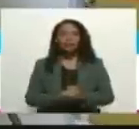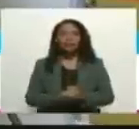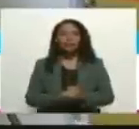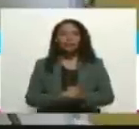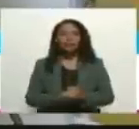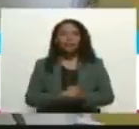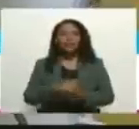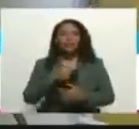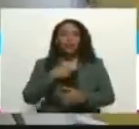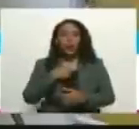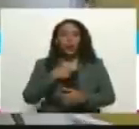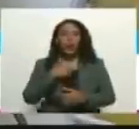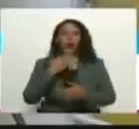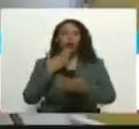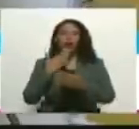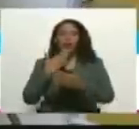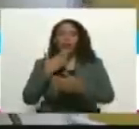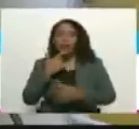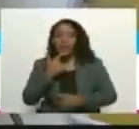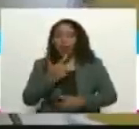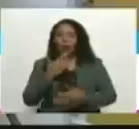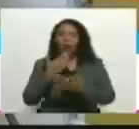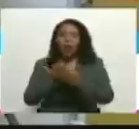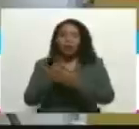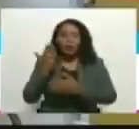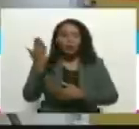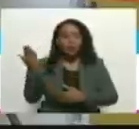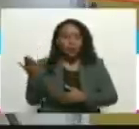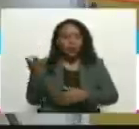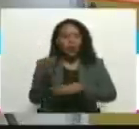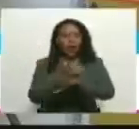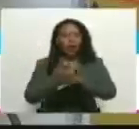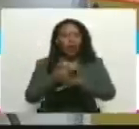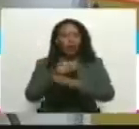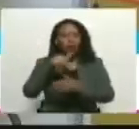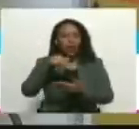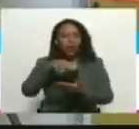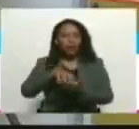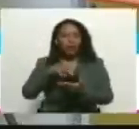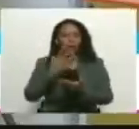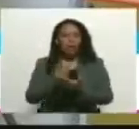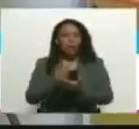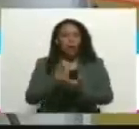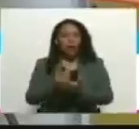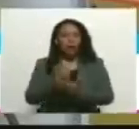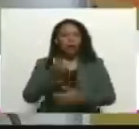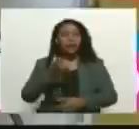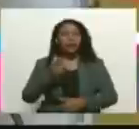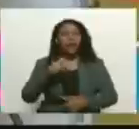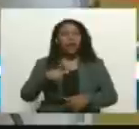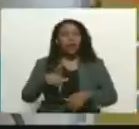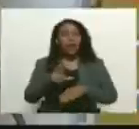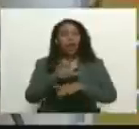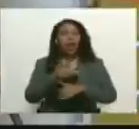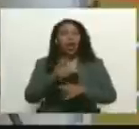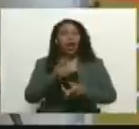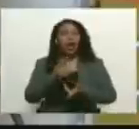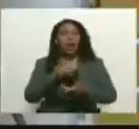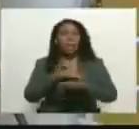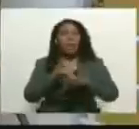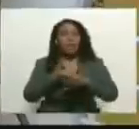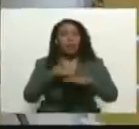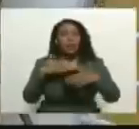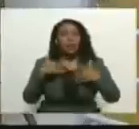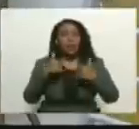Agradecida con usted y con el gobernador Ernesto Luna y la alcaldesa y a todo el tren ejecutivo. Bueno, yo